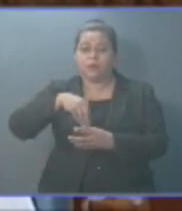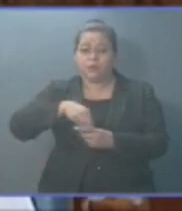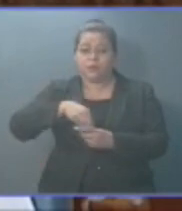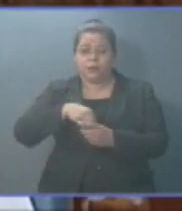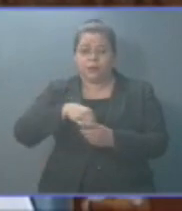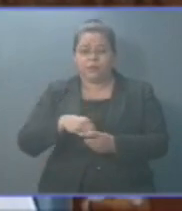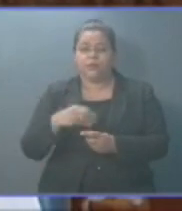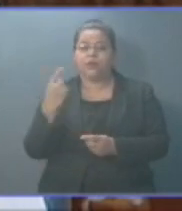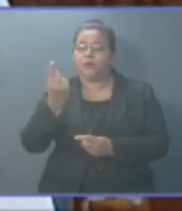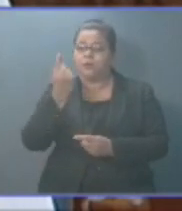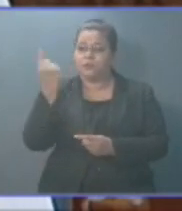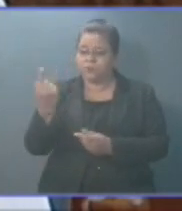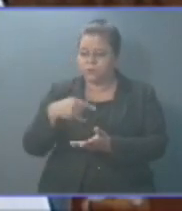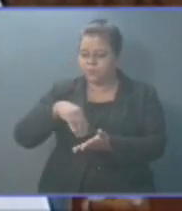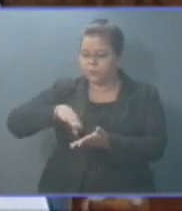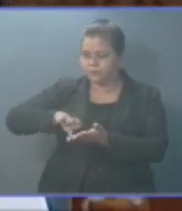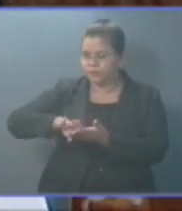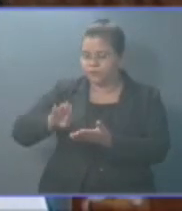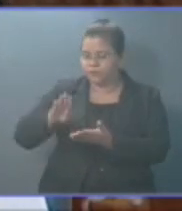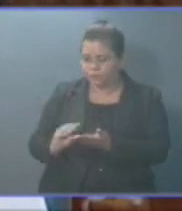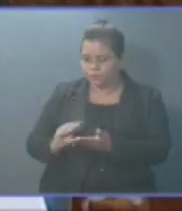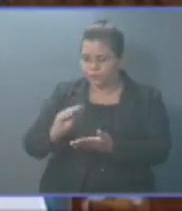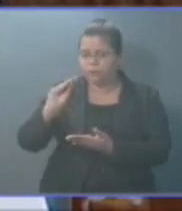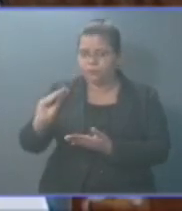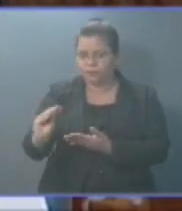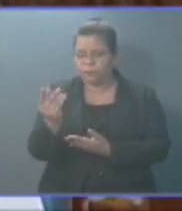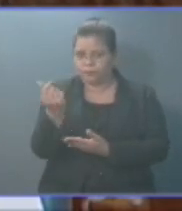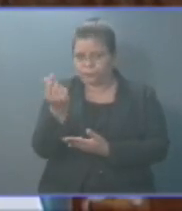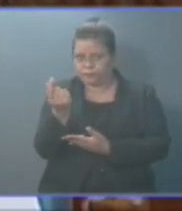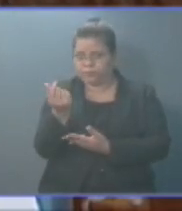iniciará el desembolso de los recursos